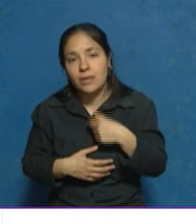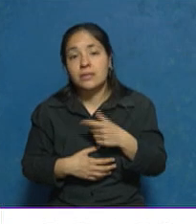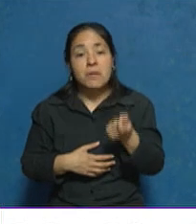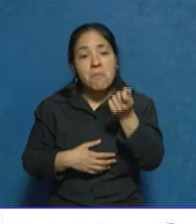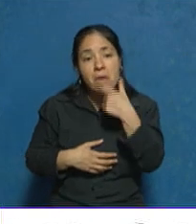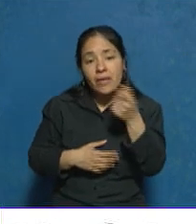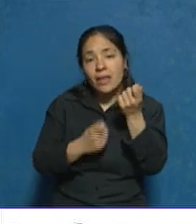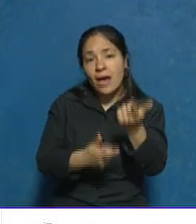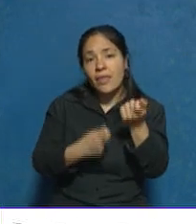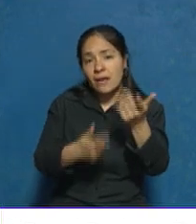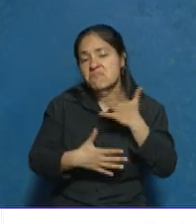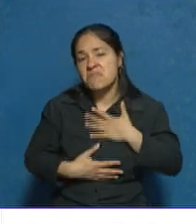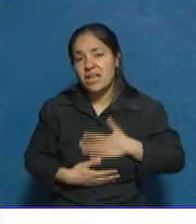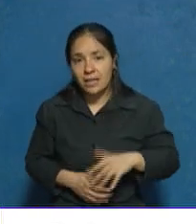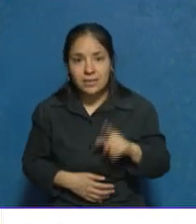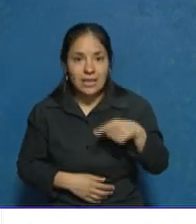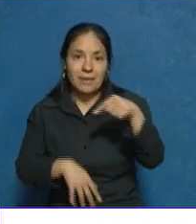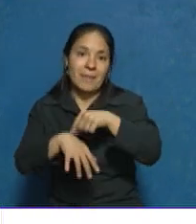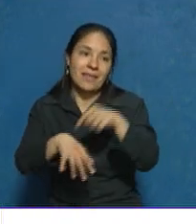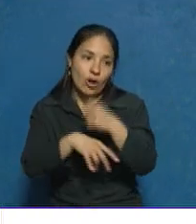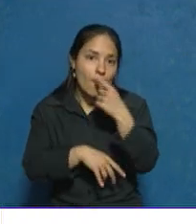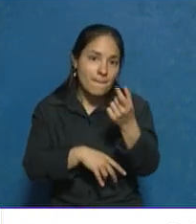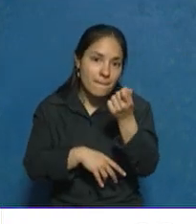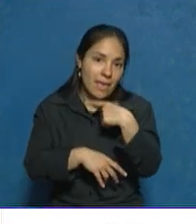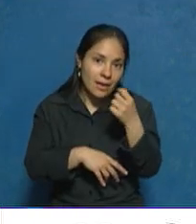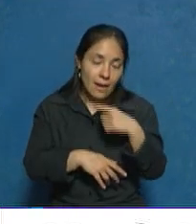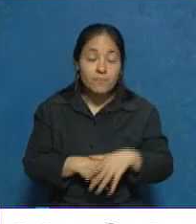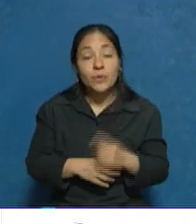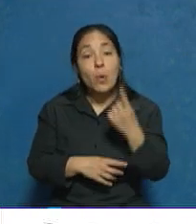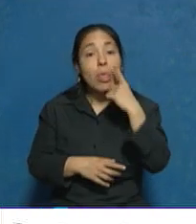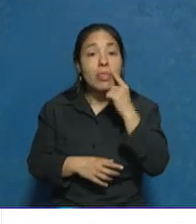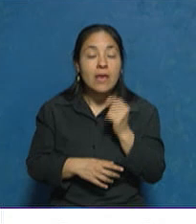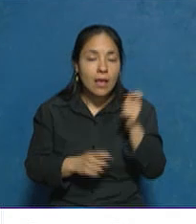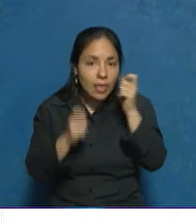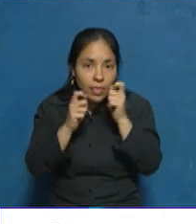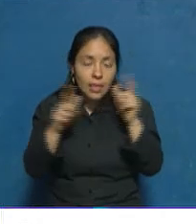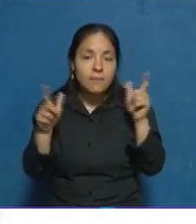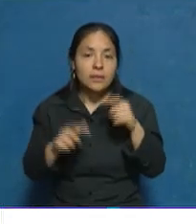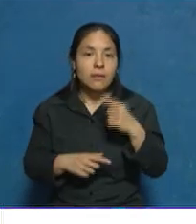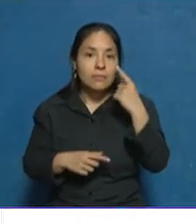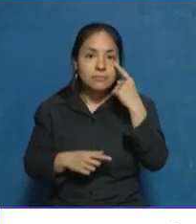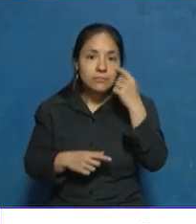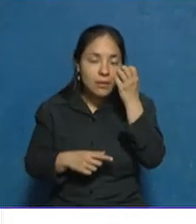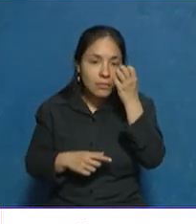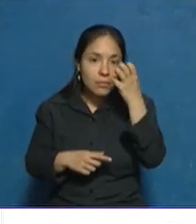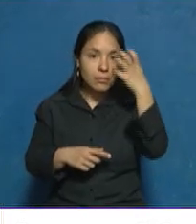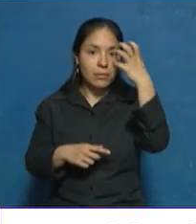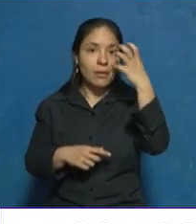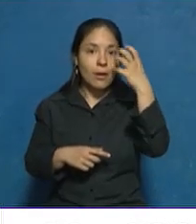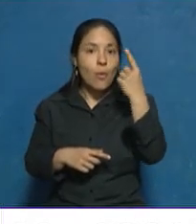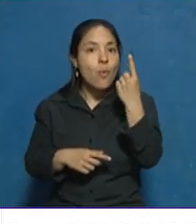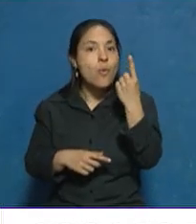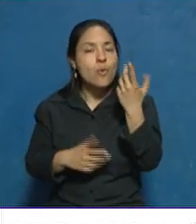tranquilos. Obviamente siempre medicado por los médicos. Y un día despertó con un ojito más inflamado que el otro. Era